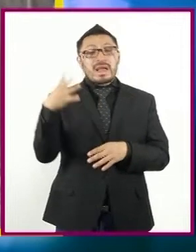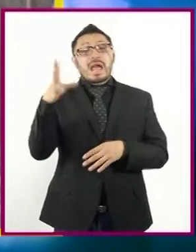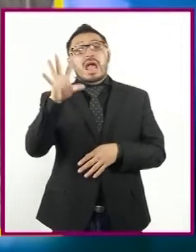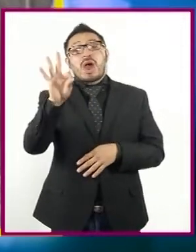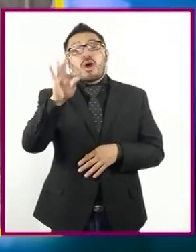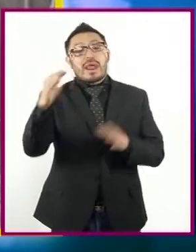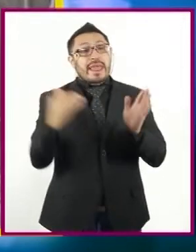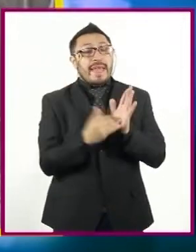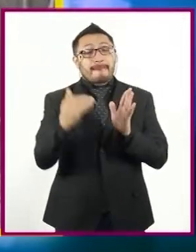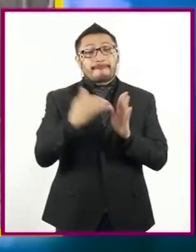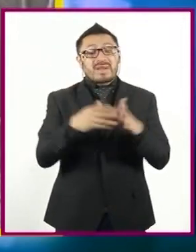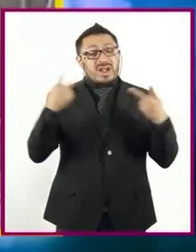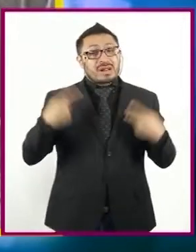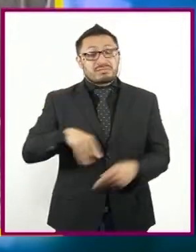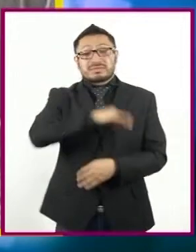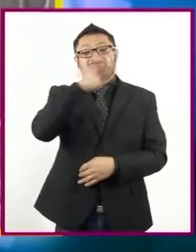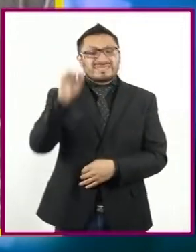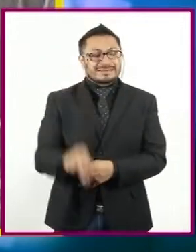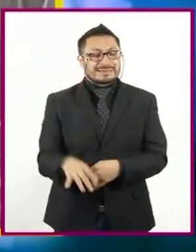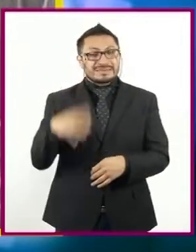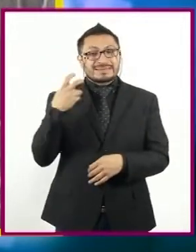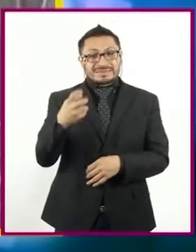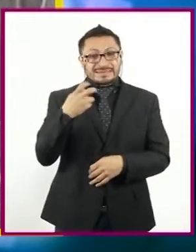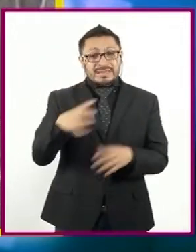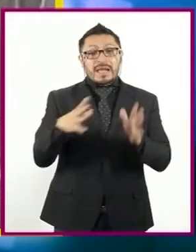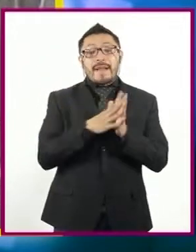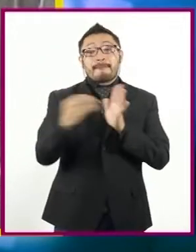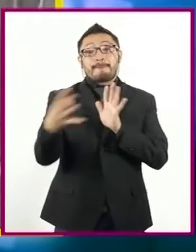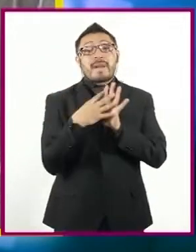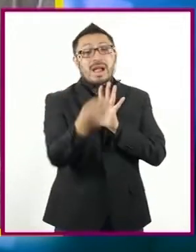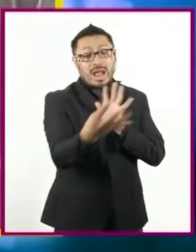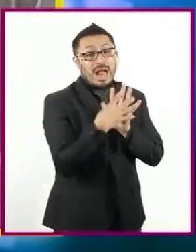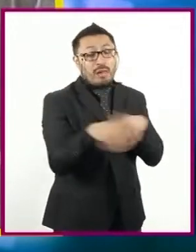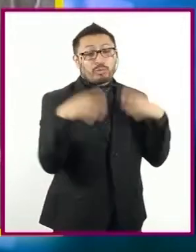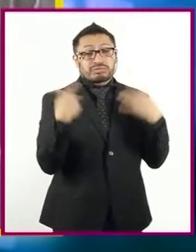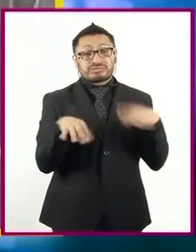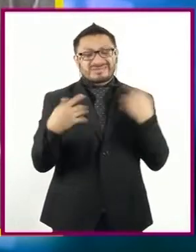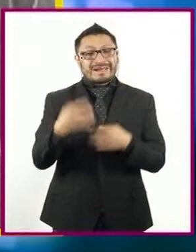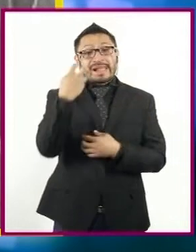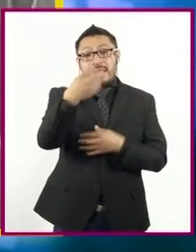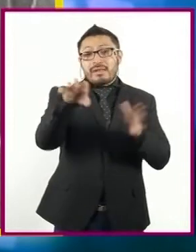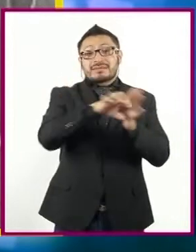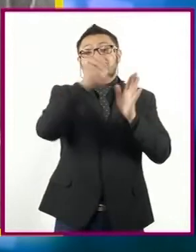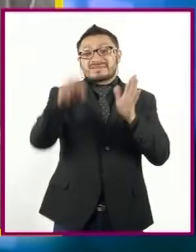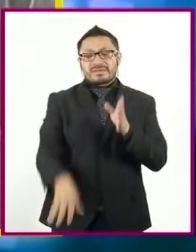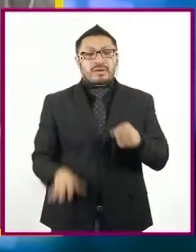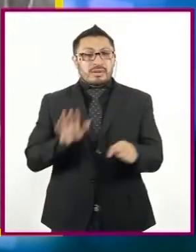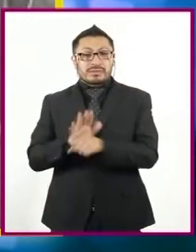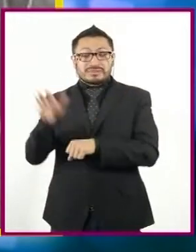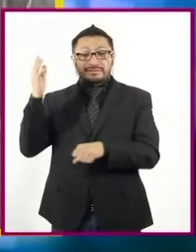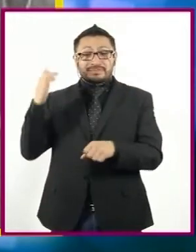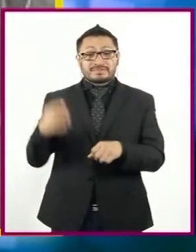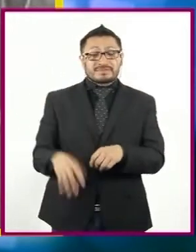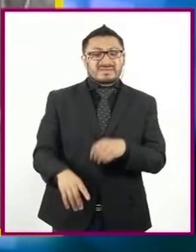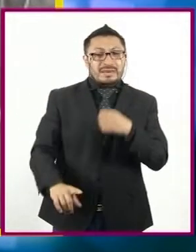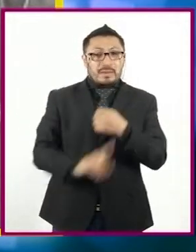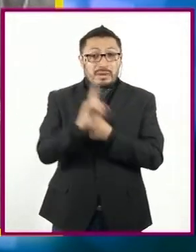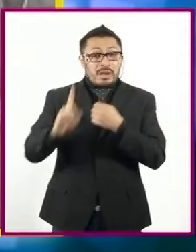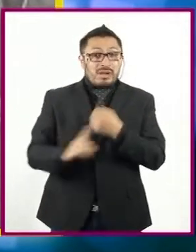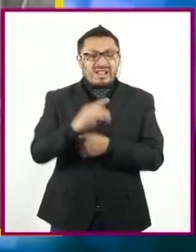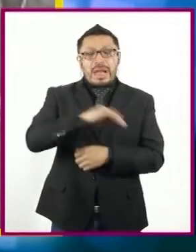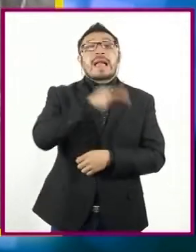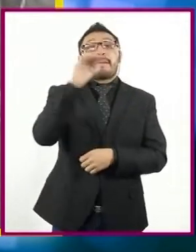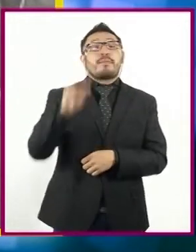millones las personas muertas a causa de la pandemia, y se considera ejemplo de las llamadas crisis de mortalidad.